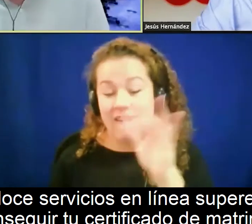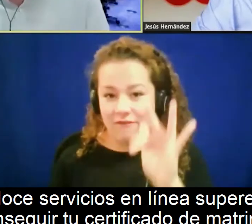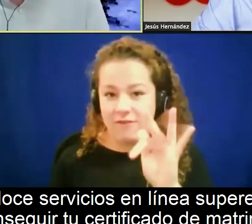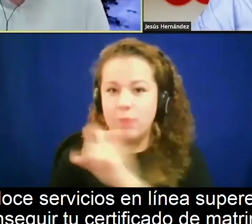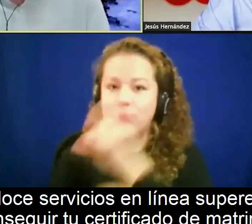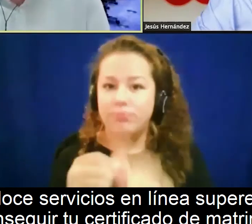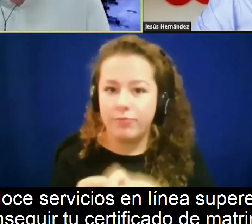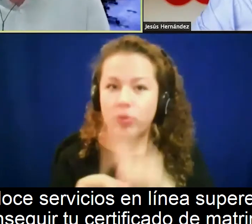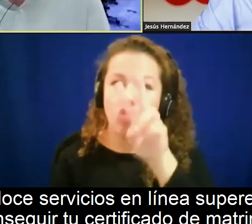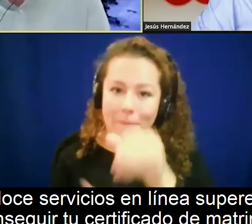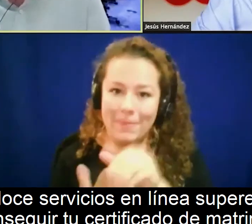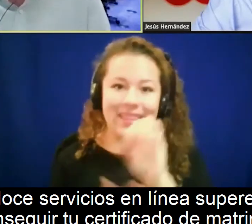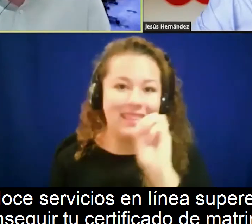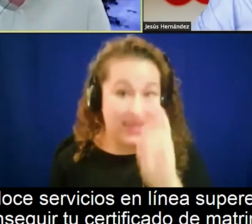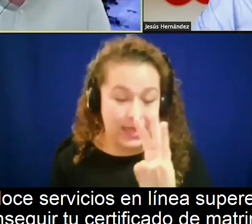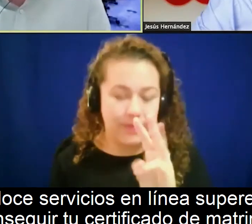cubría 12